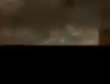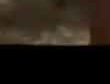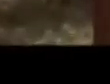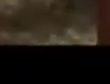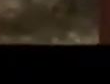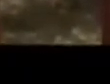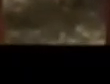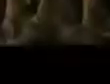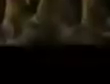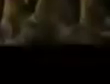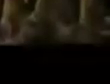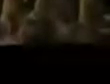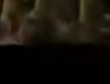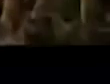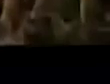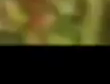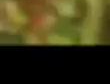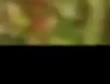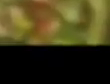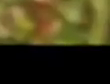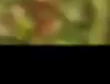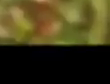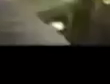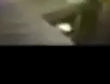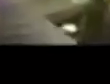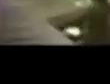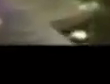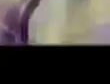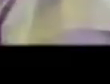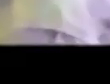Candelario Álava Párraga, como debe de ser.